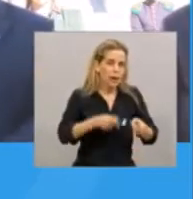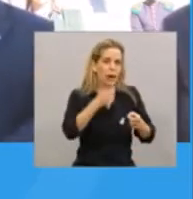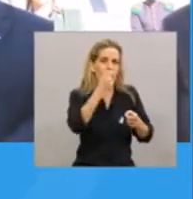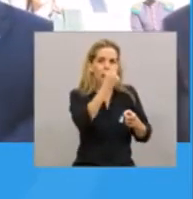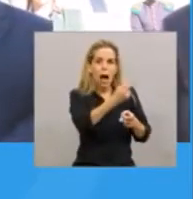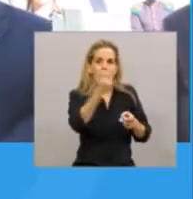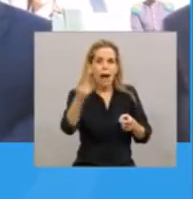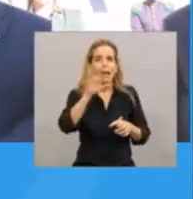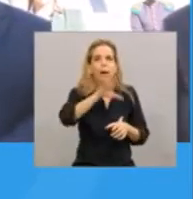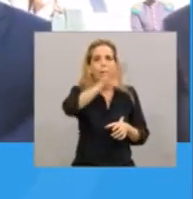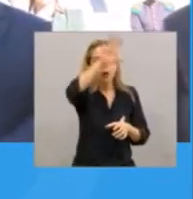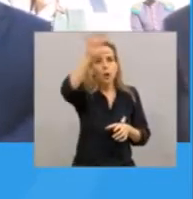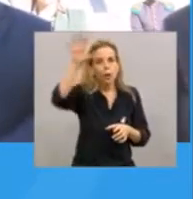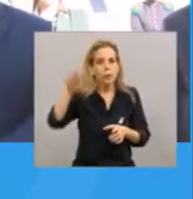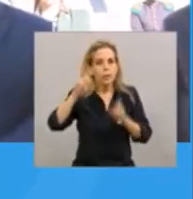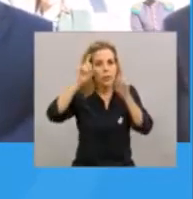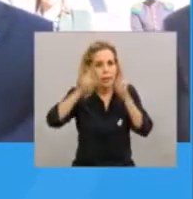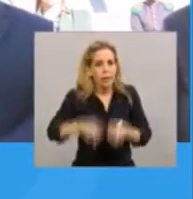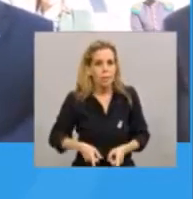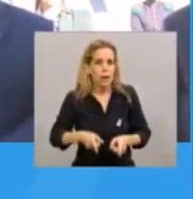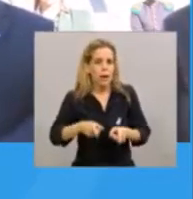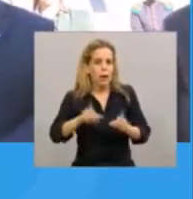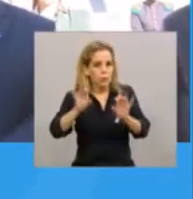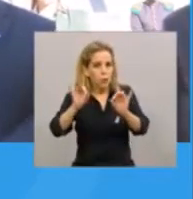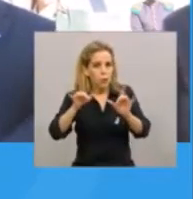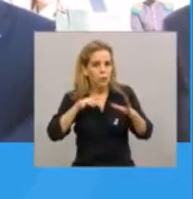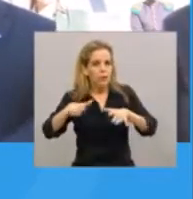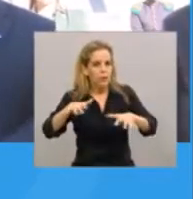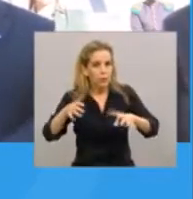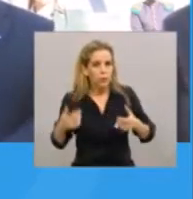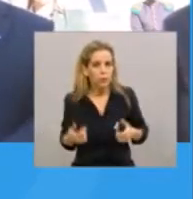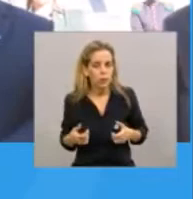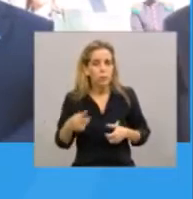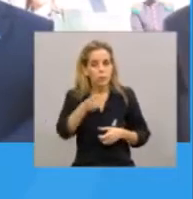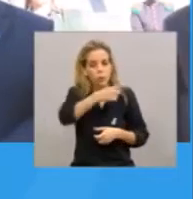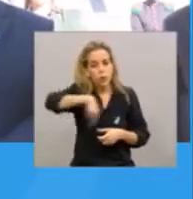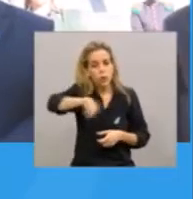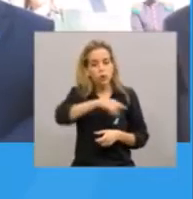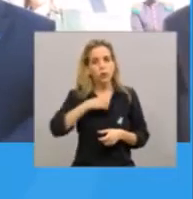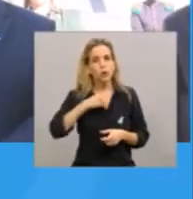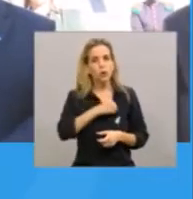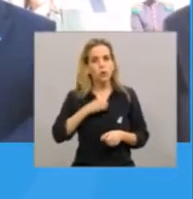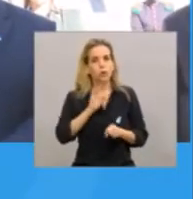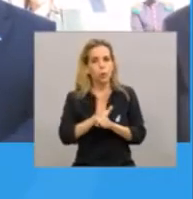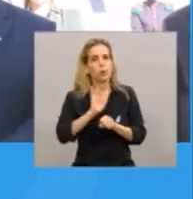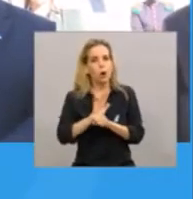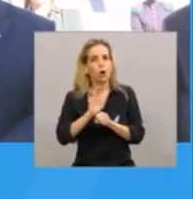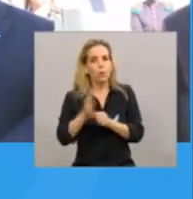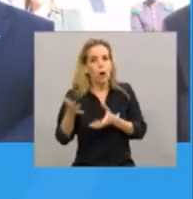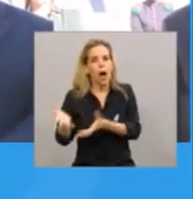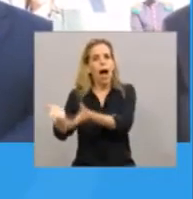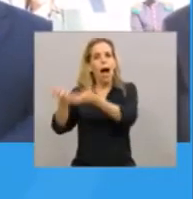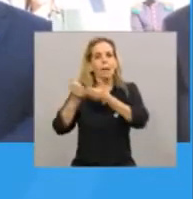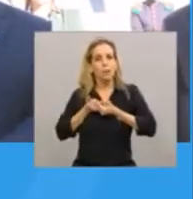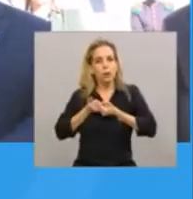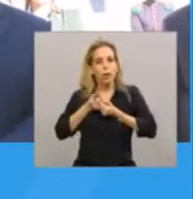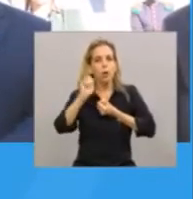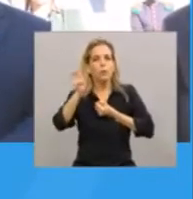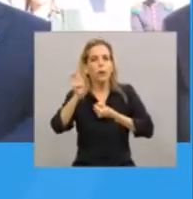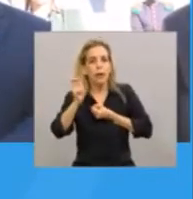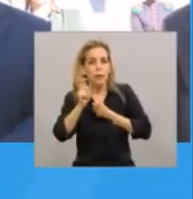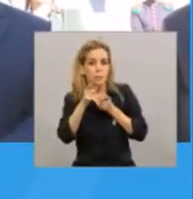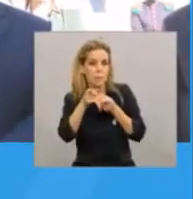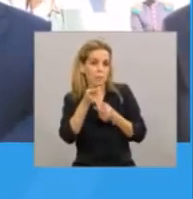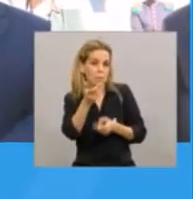una de nuestras provincias nos sentimos muy acompañados por nuestro presidente